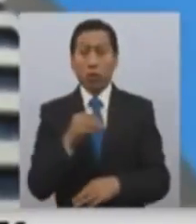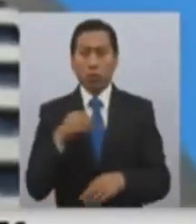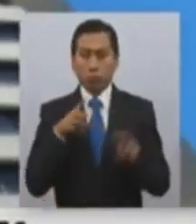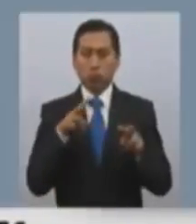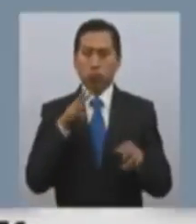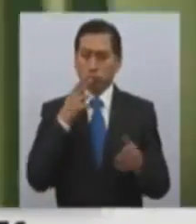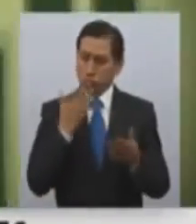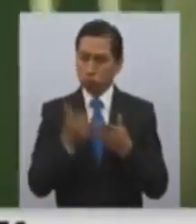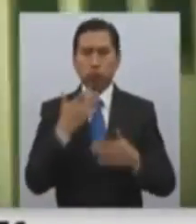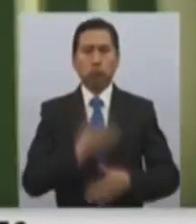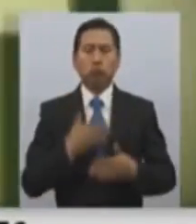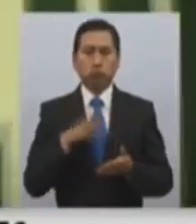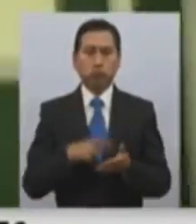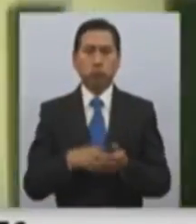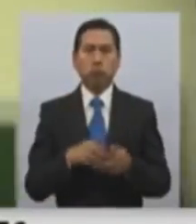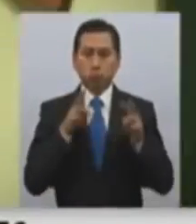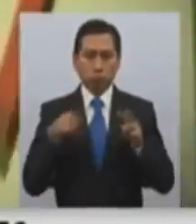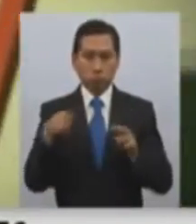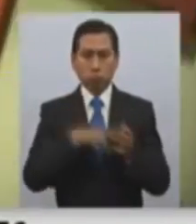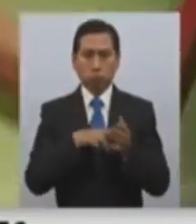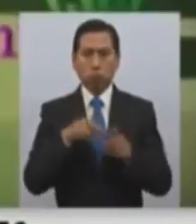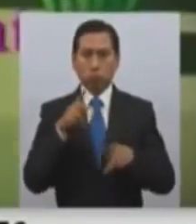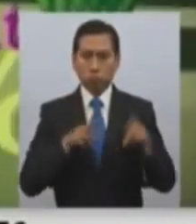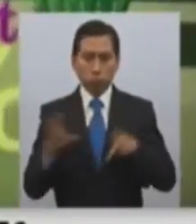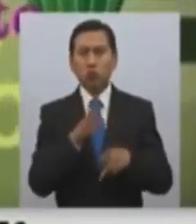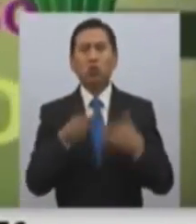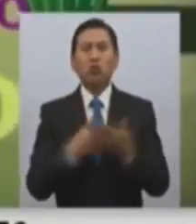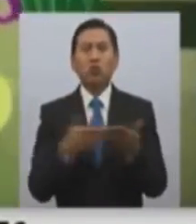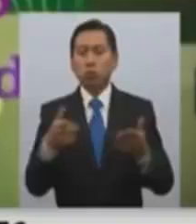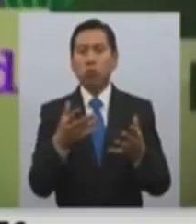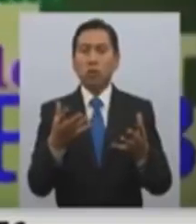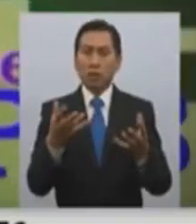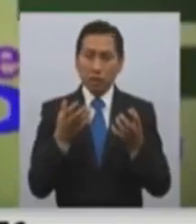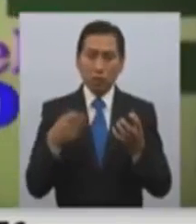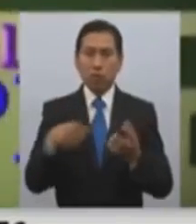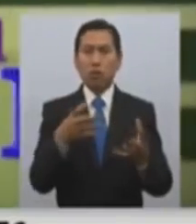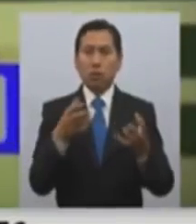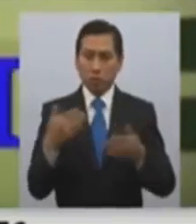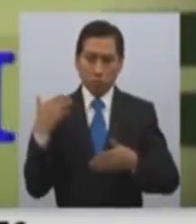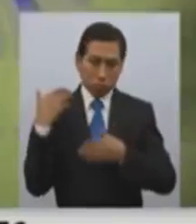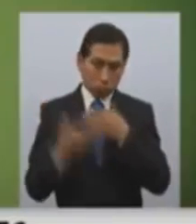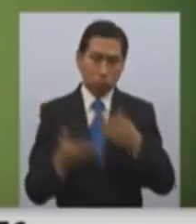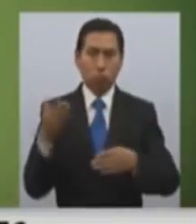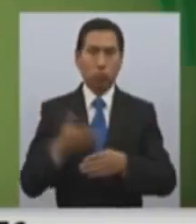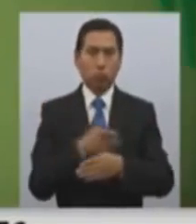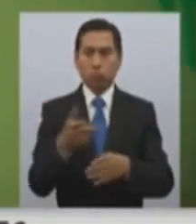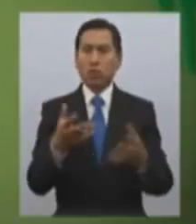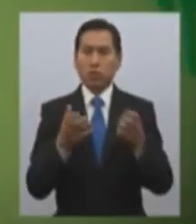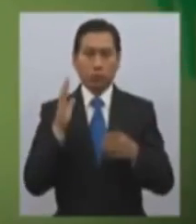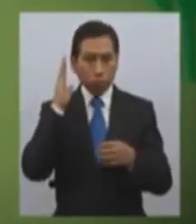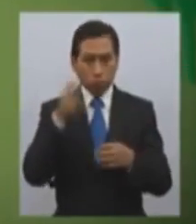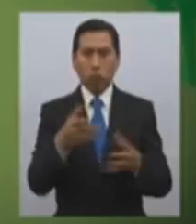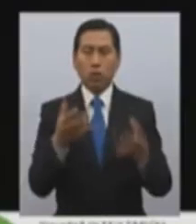más satisfacción que ver cómo un pueblo, una ciudadanía quiere progreso, quiere